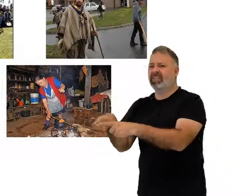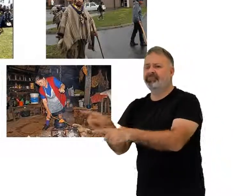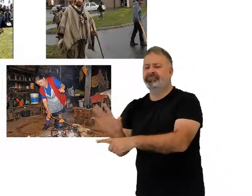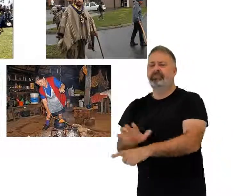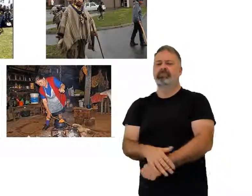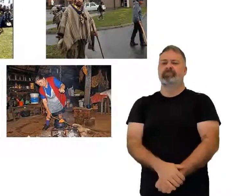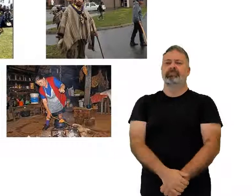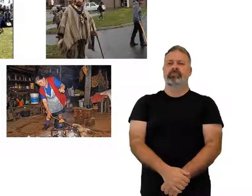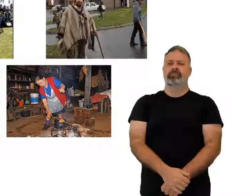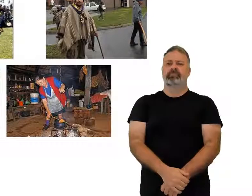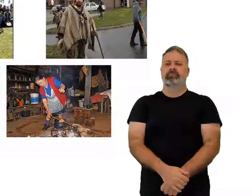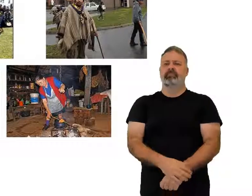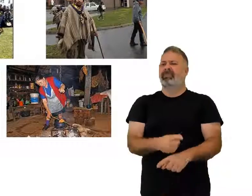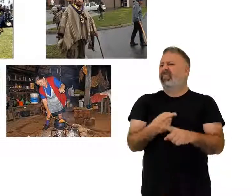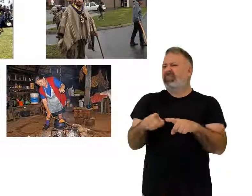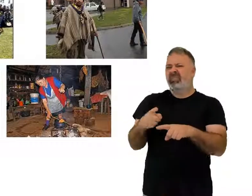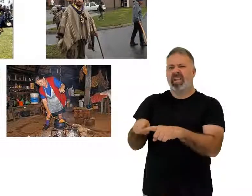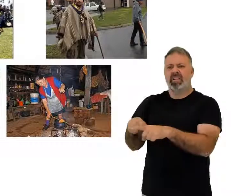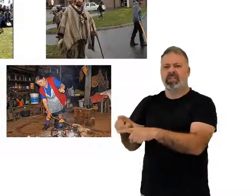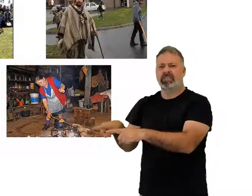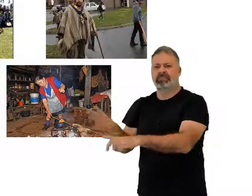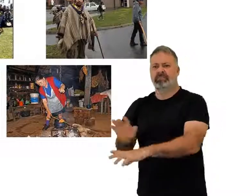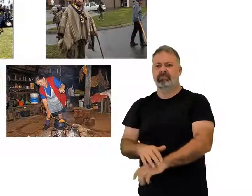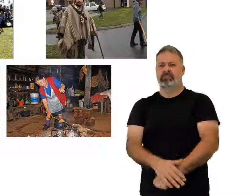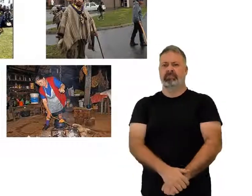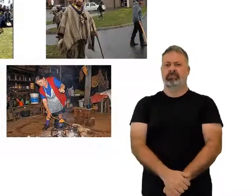y conciliables.